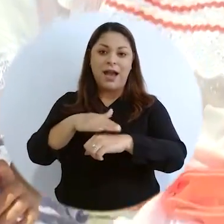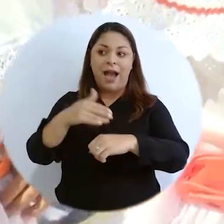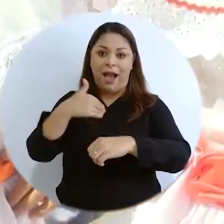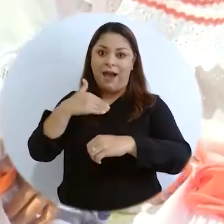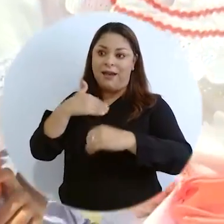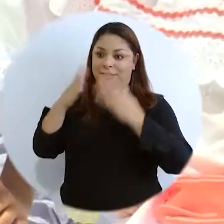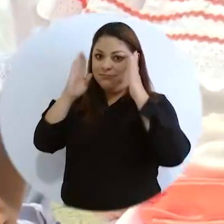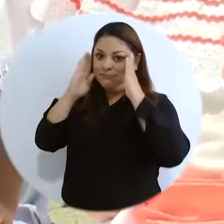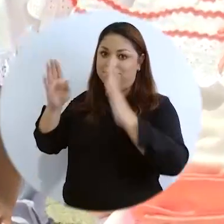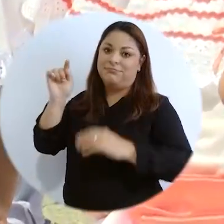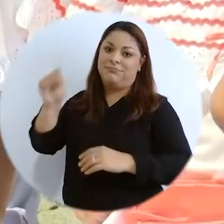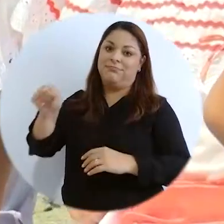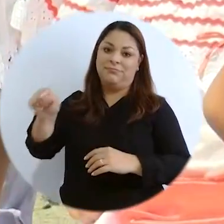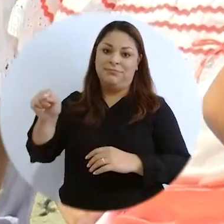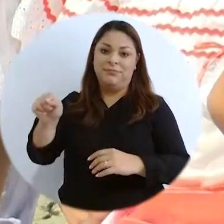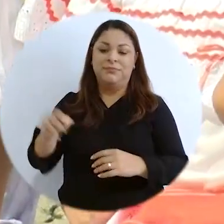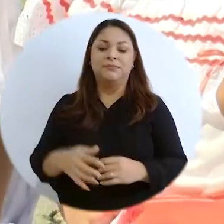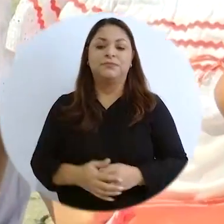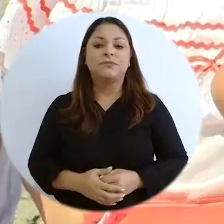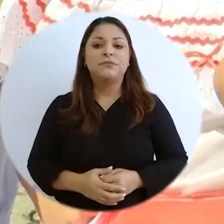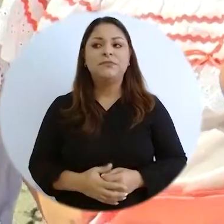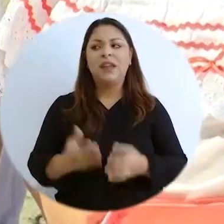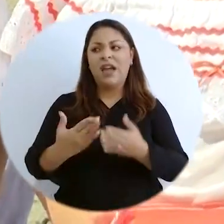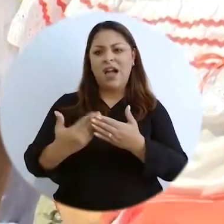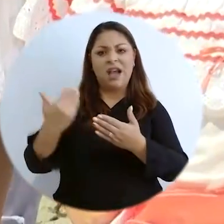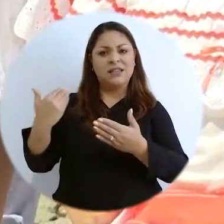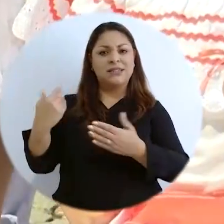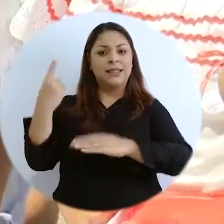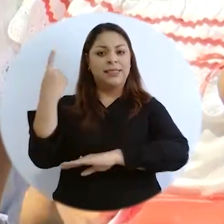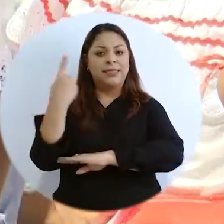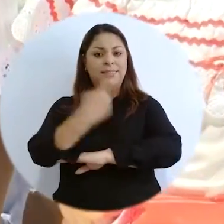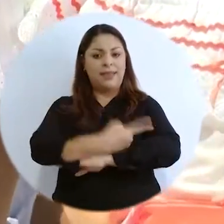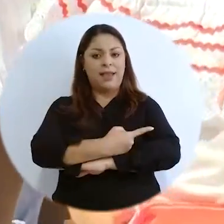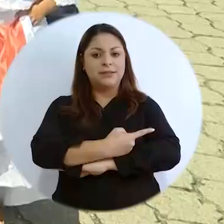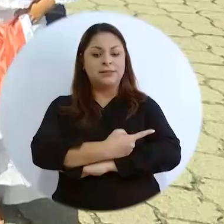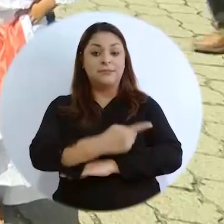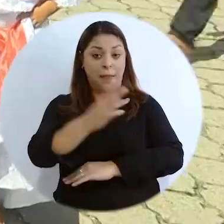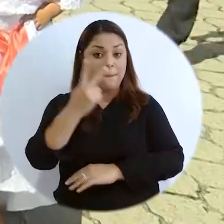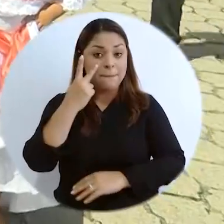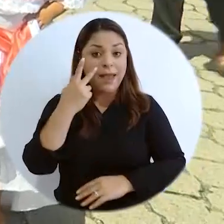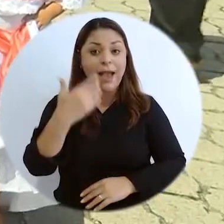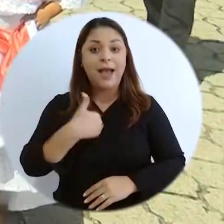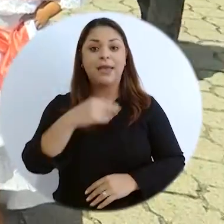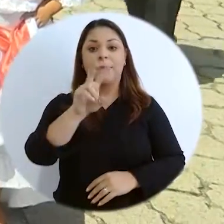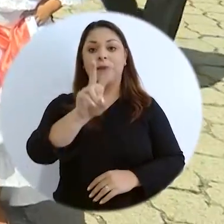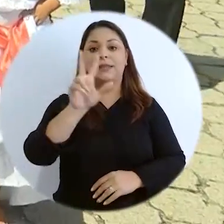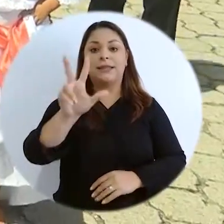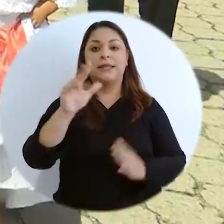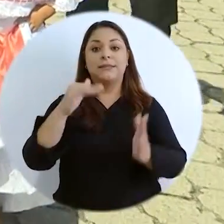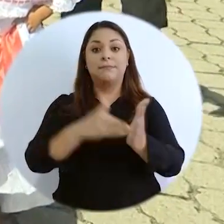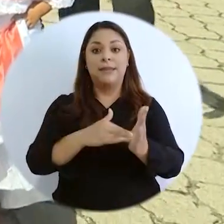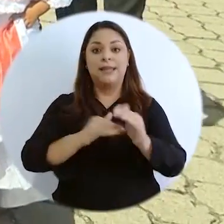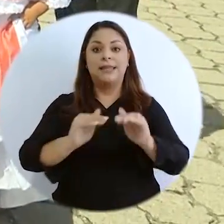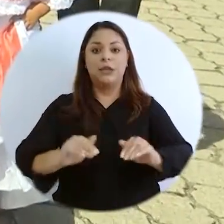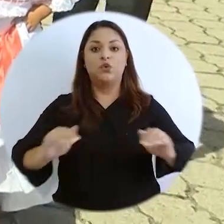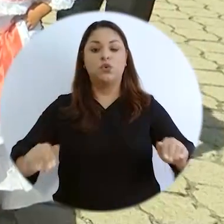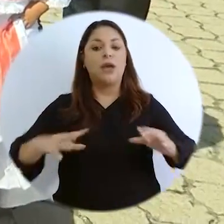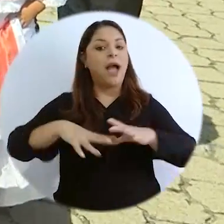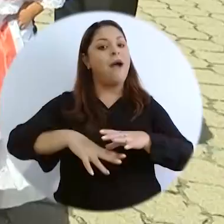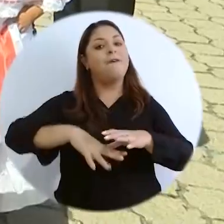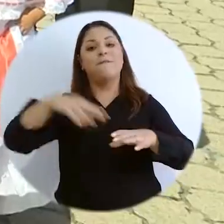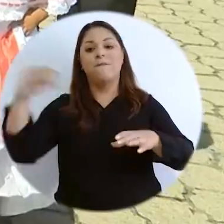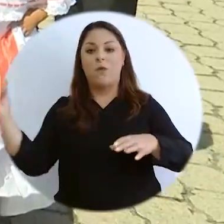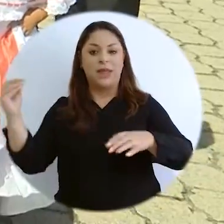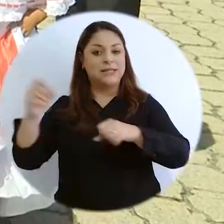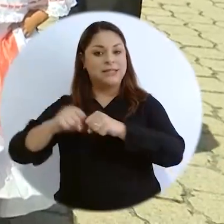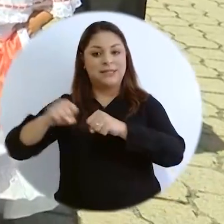que no apuntemos algo. Hace un par de días, bueno, tenemos 23.000 niños y niñas afuera